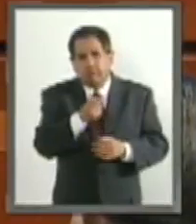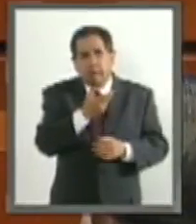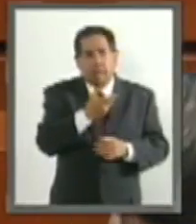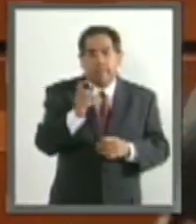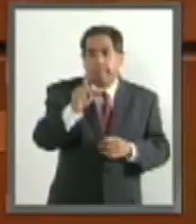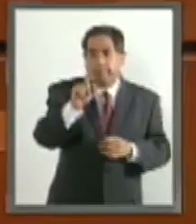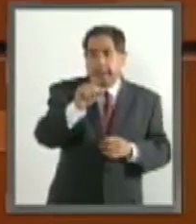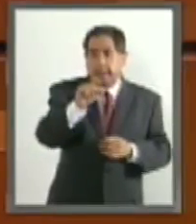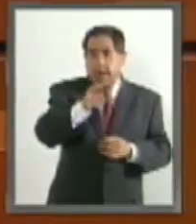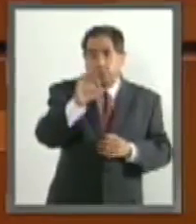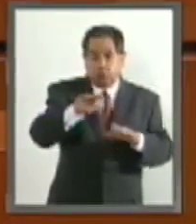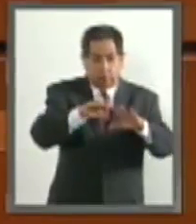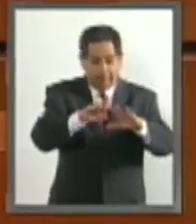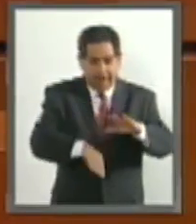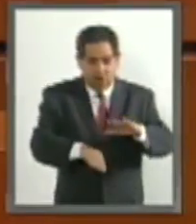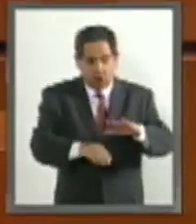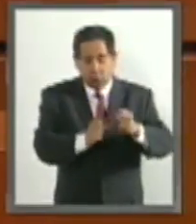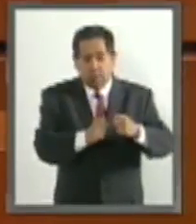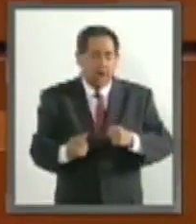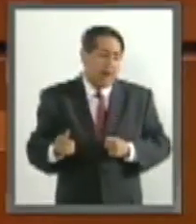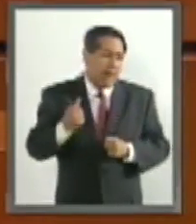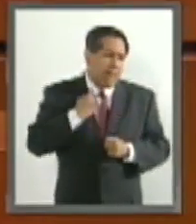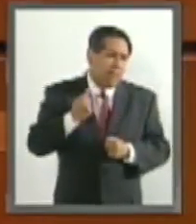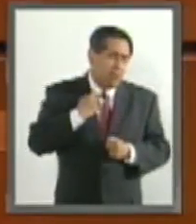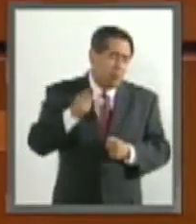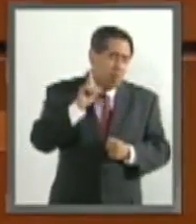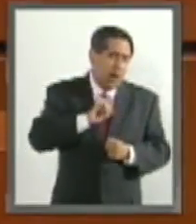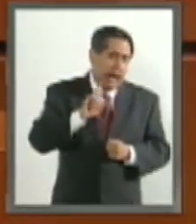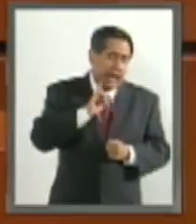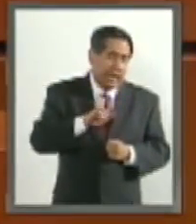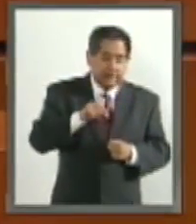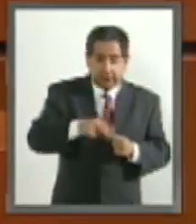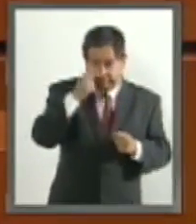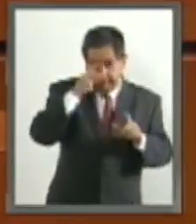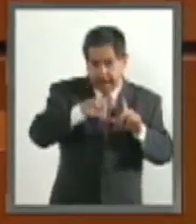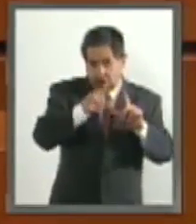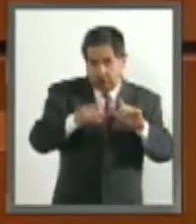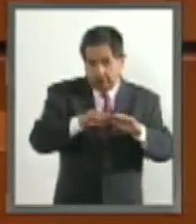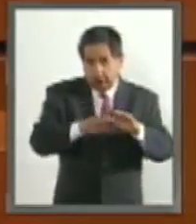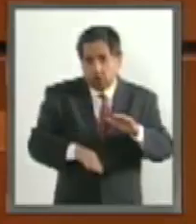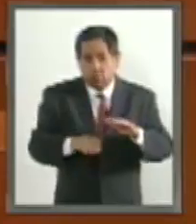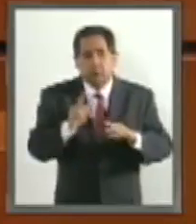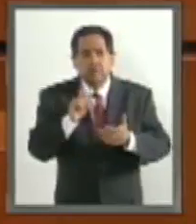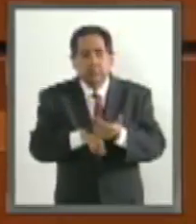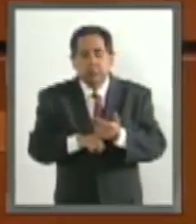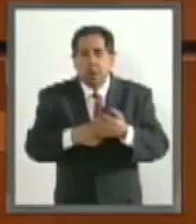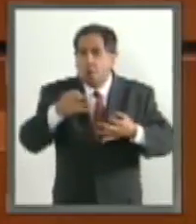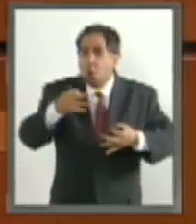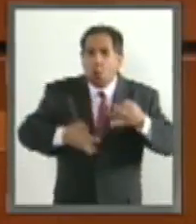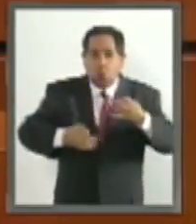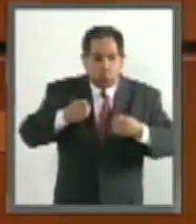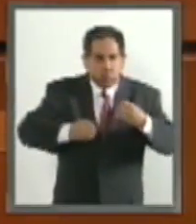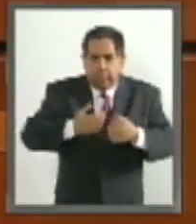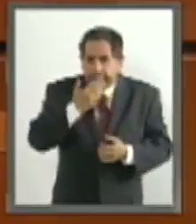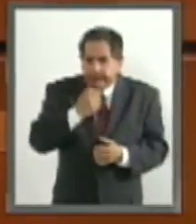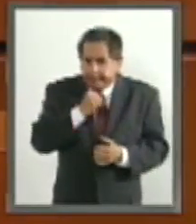por ciento de asesinatos de mujeres en nuestro país han sido juzgados